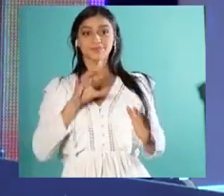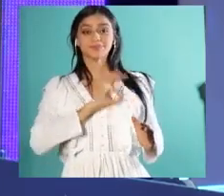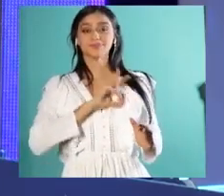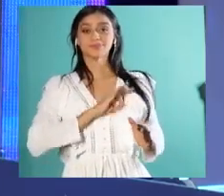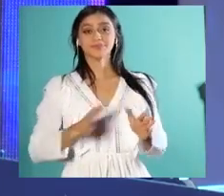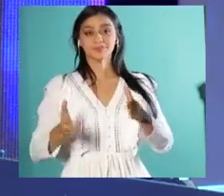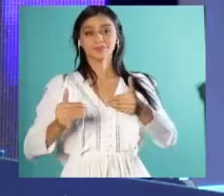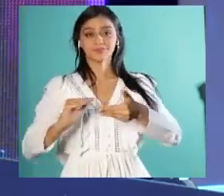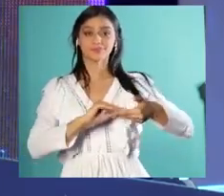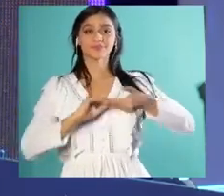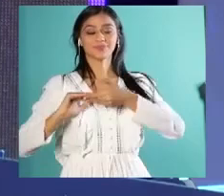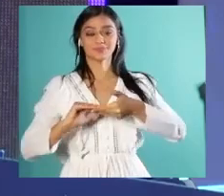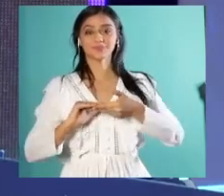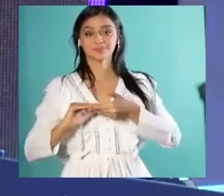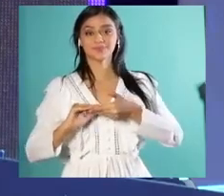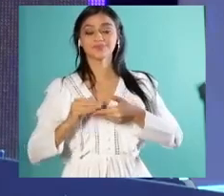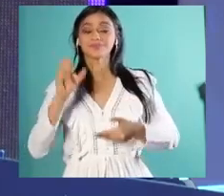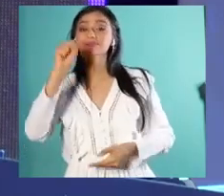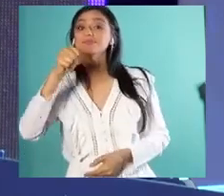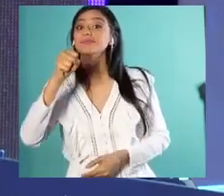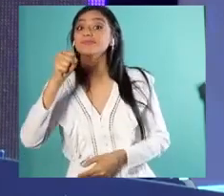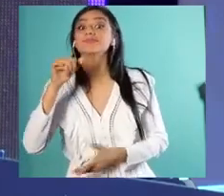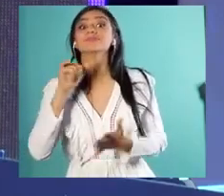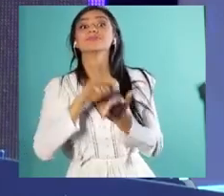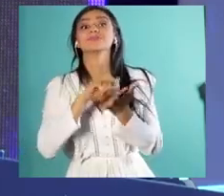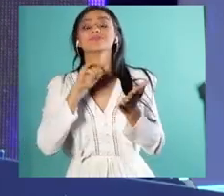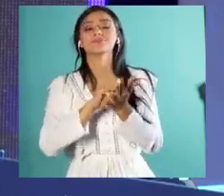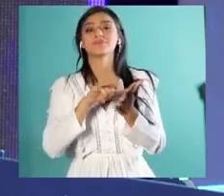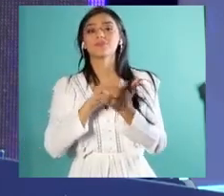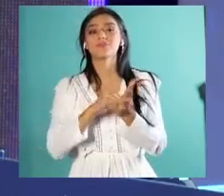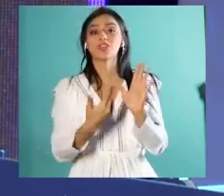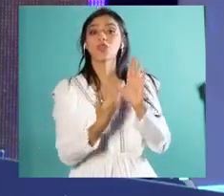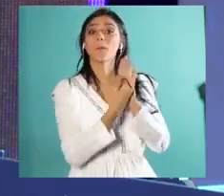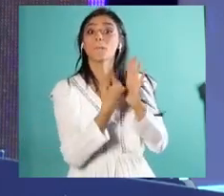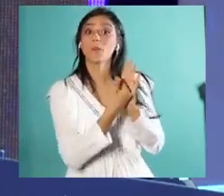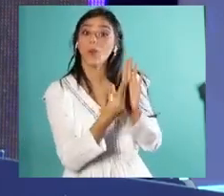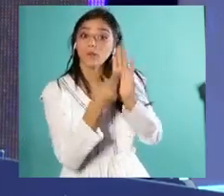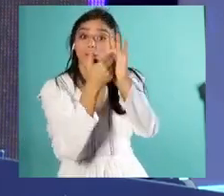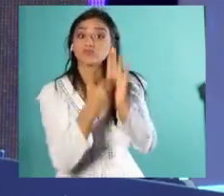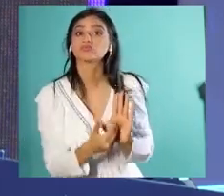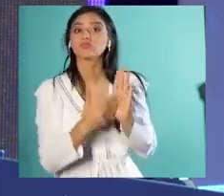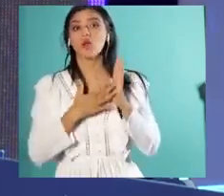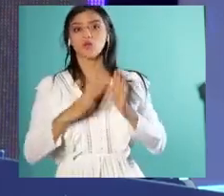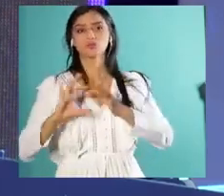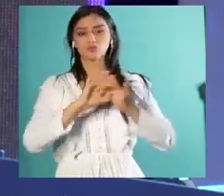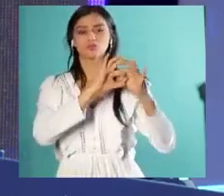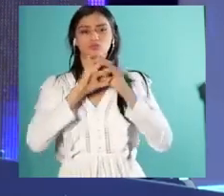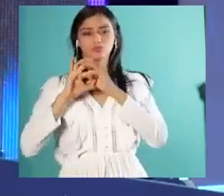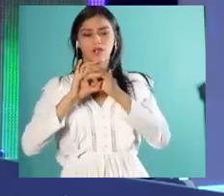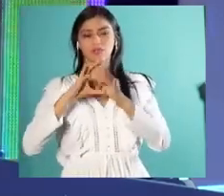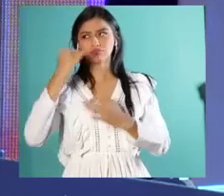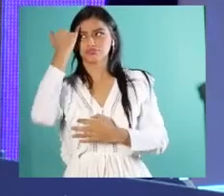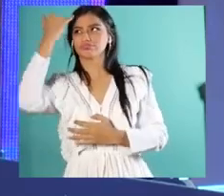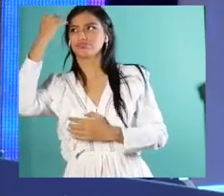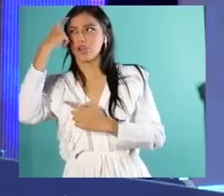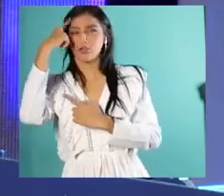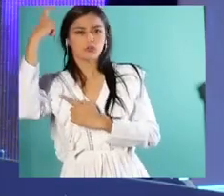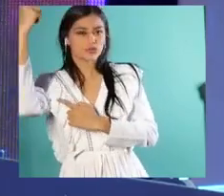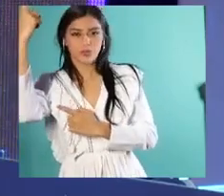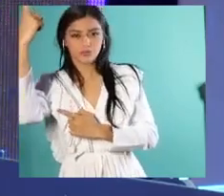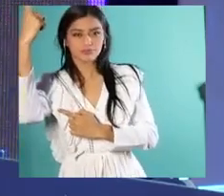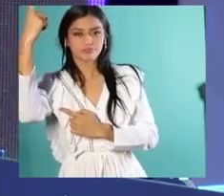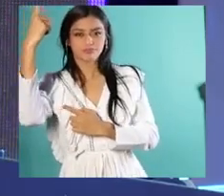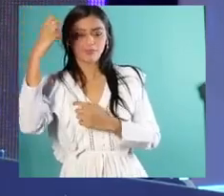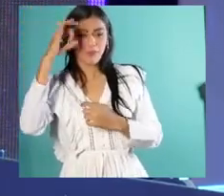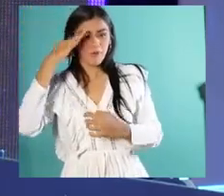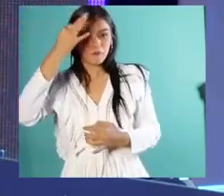de Panamá Solidario. Sí, esto es una prueba más de que cuando nos unimos en una idea o en un sueño por